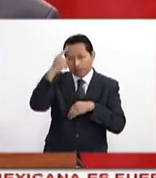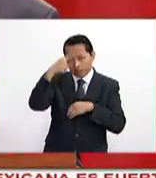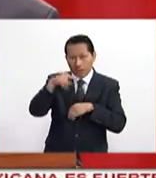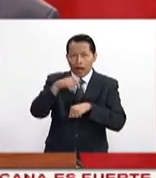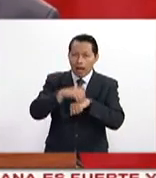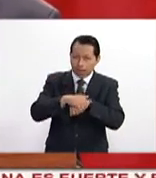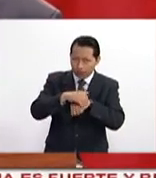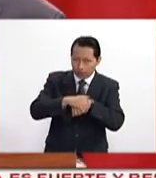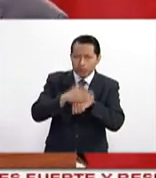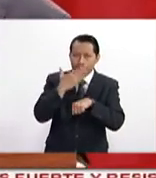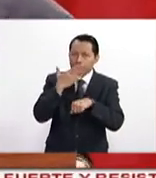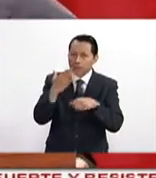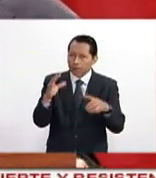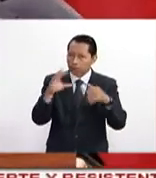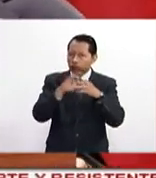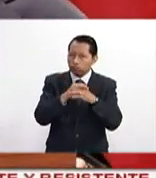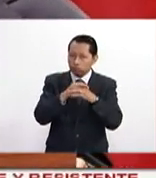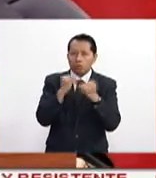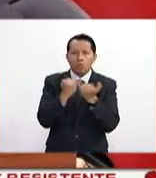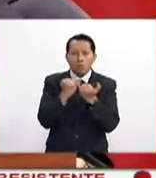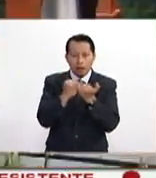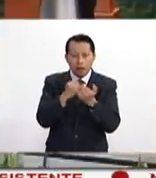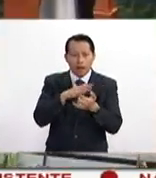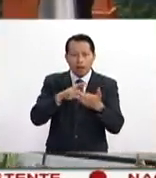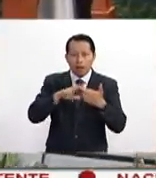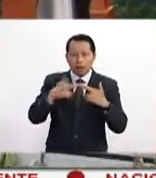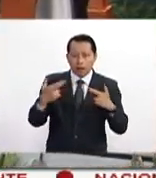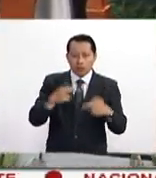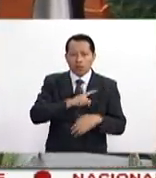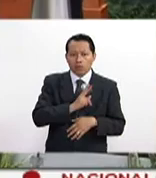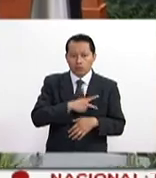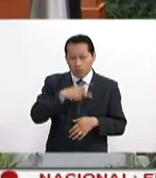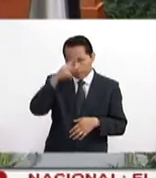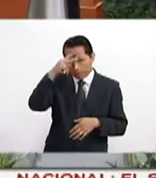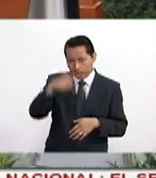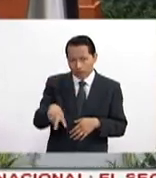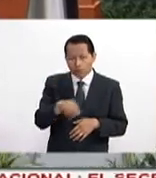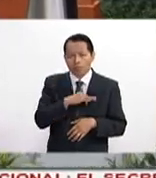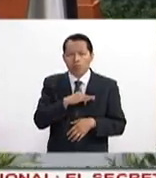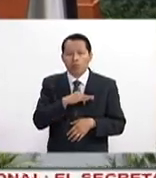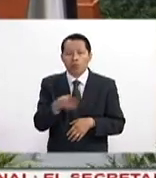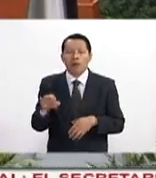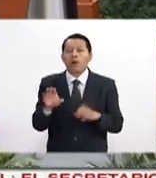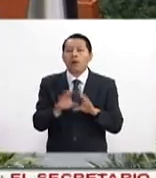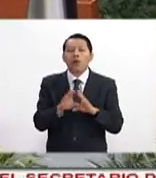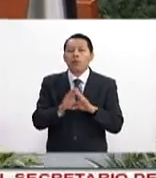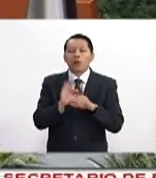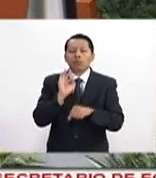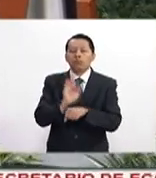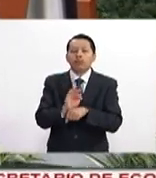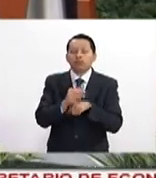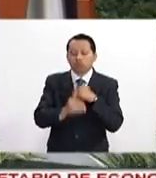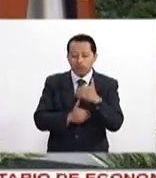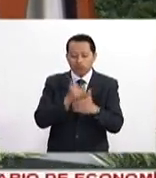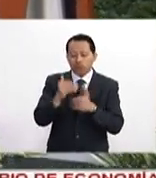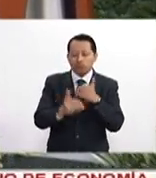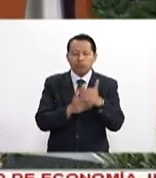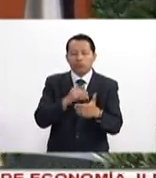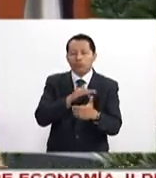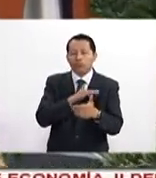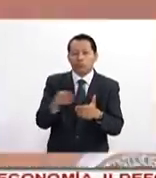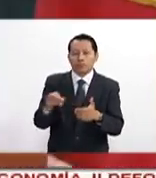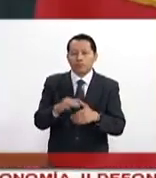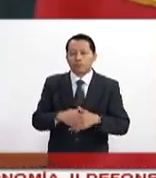y fraternidad que distingue la relación entre Portugal y México sea una que propicie prosperidad y